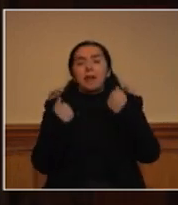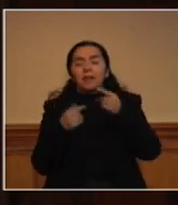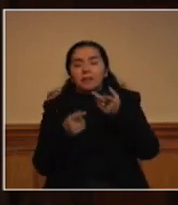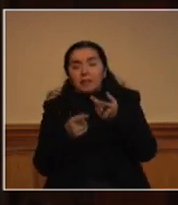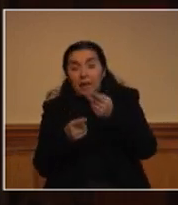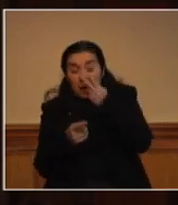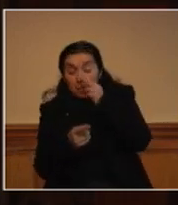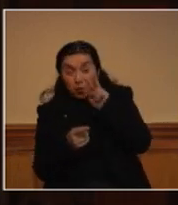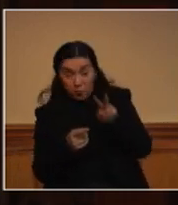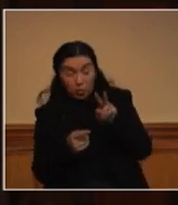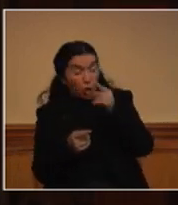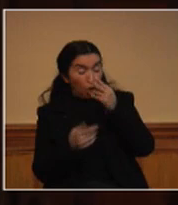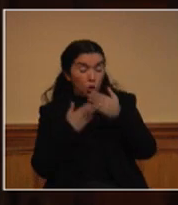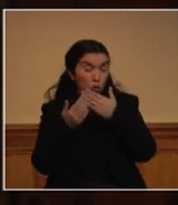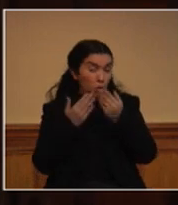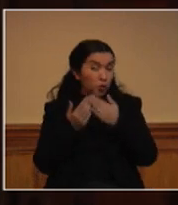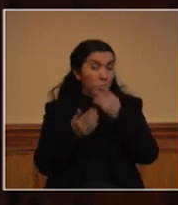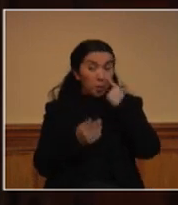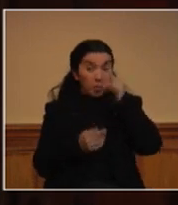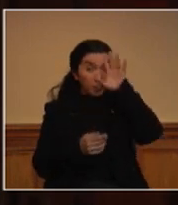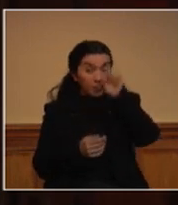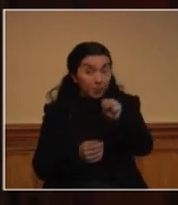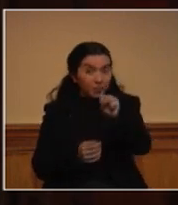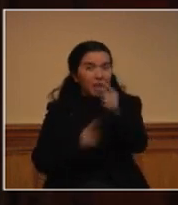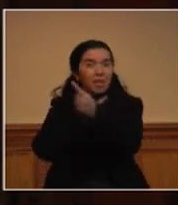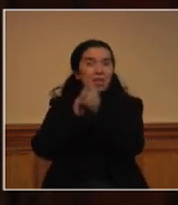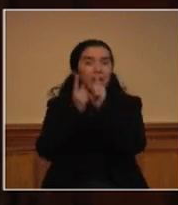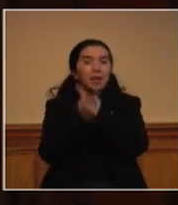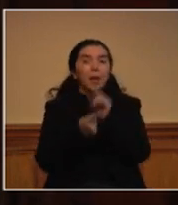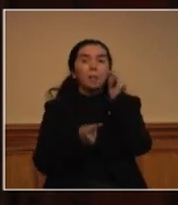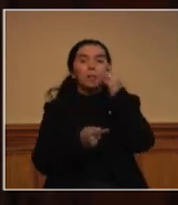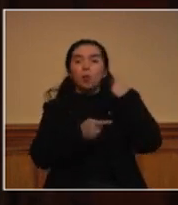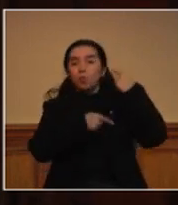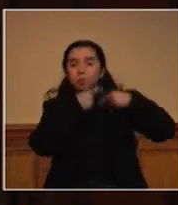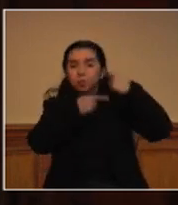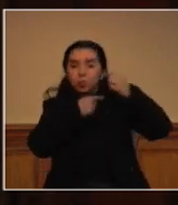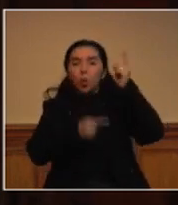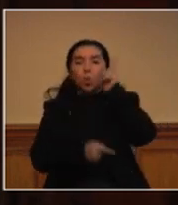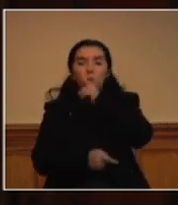hemos podido constatar este cambio en estos últimos años.